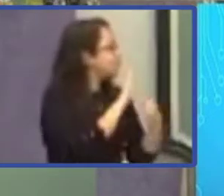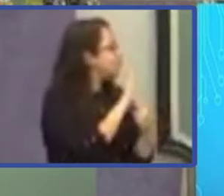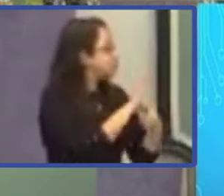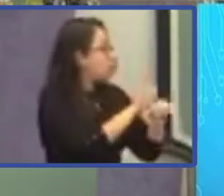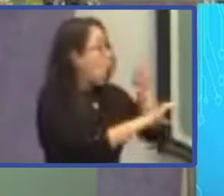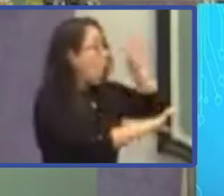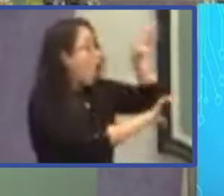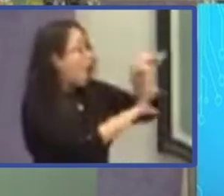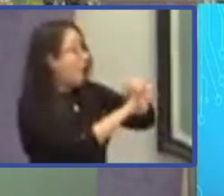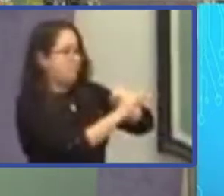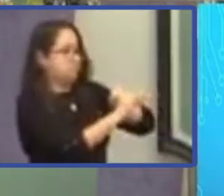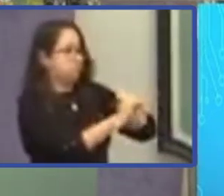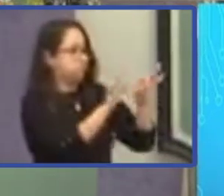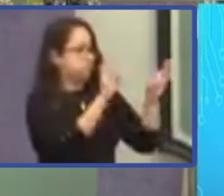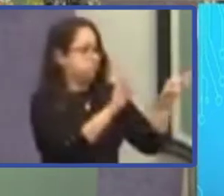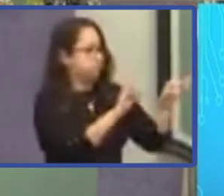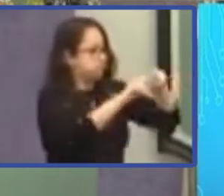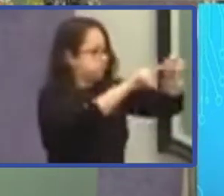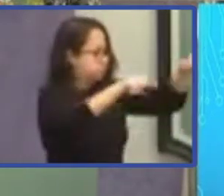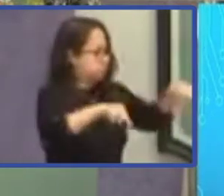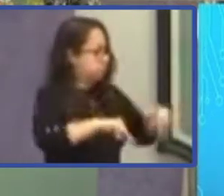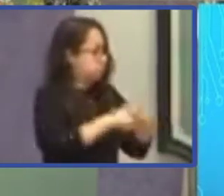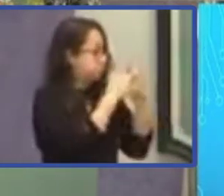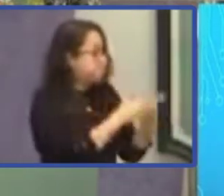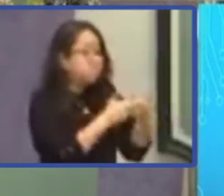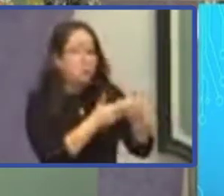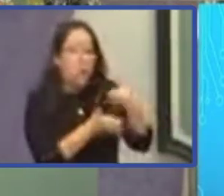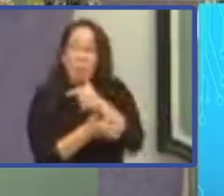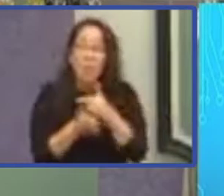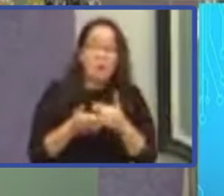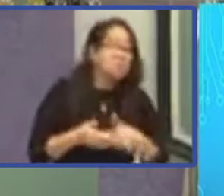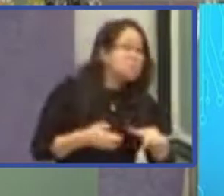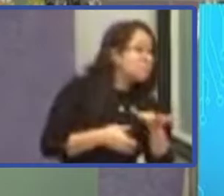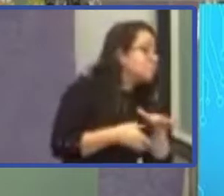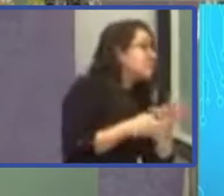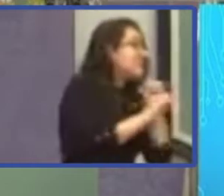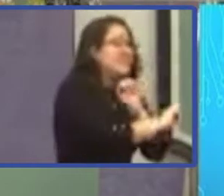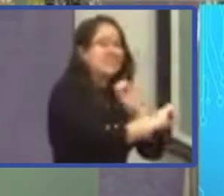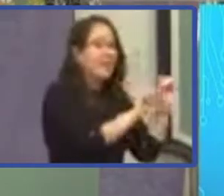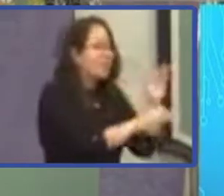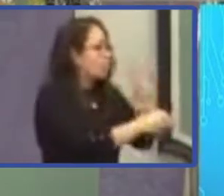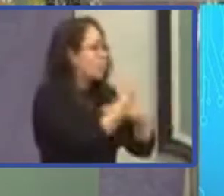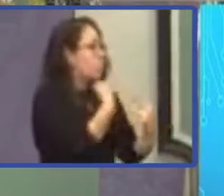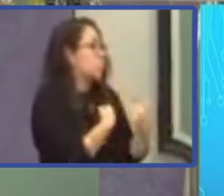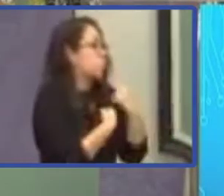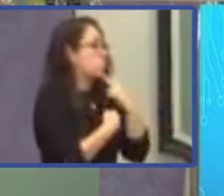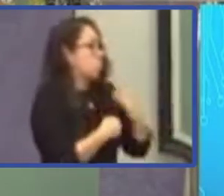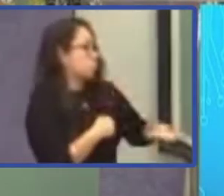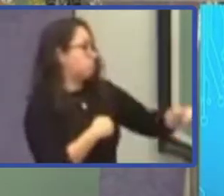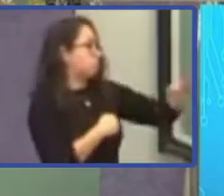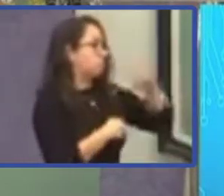todo el espacio sin dejar todo el plano perdón sin dejar huequitos en medio ¿sí?